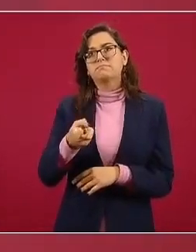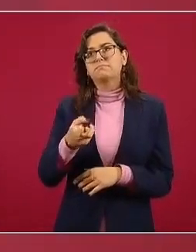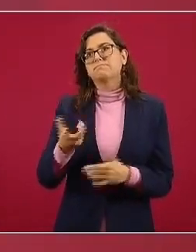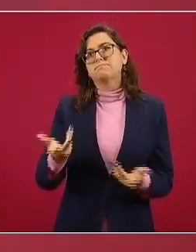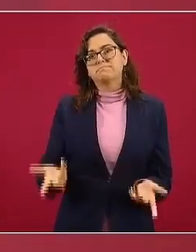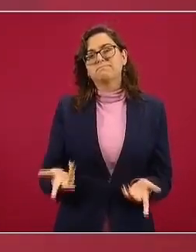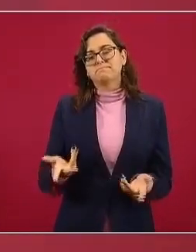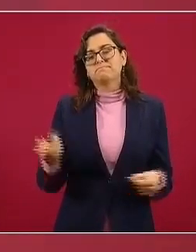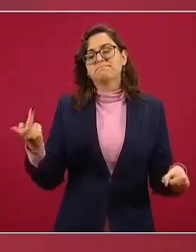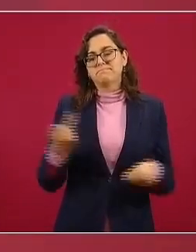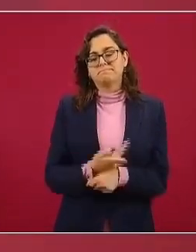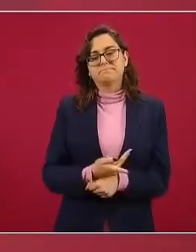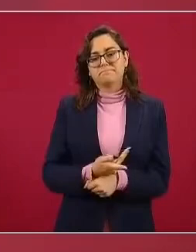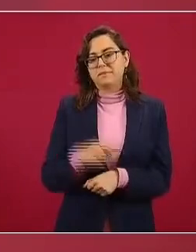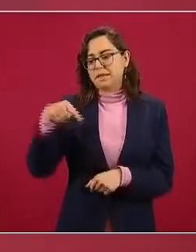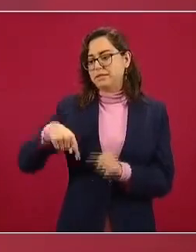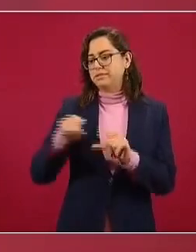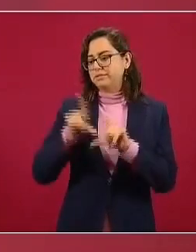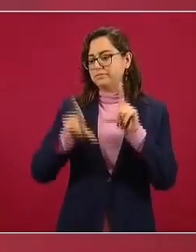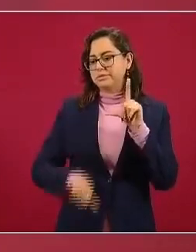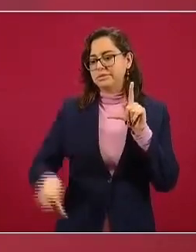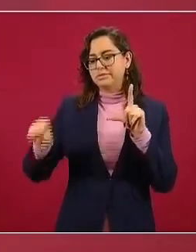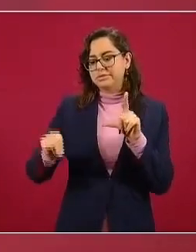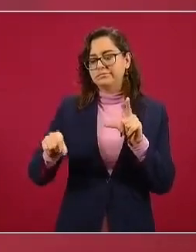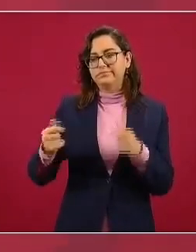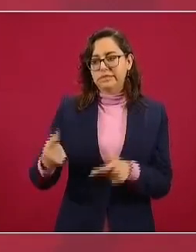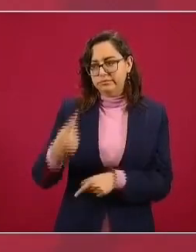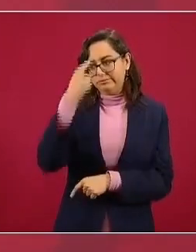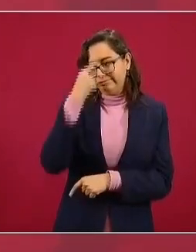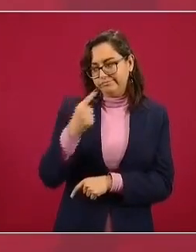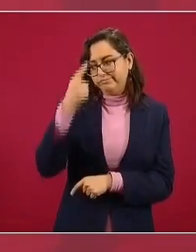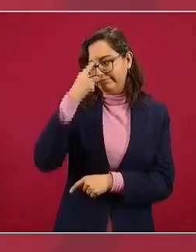los gobiernos no supieron actuar